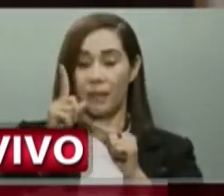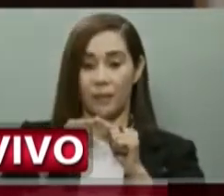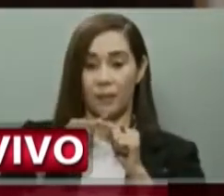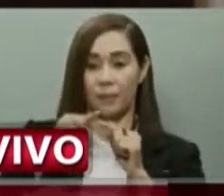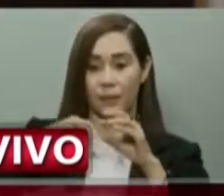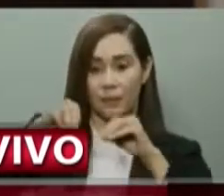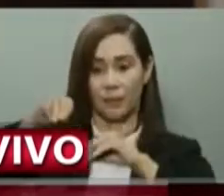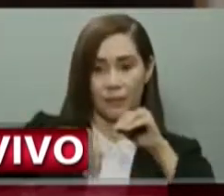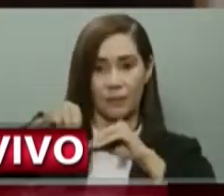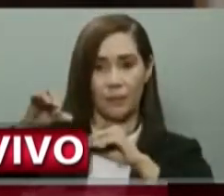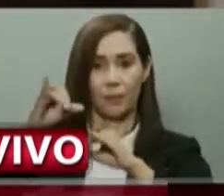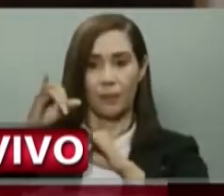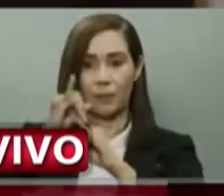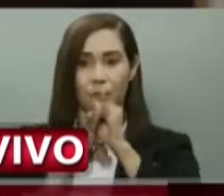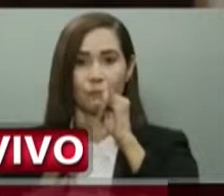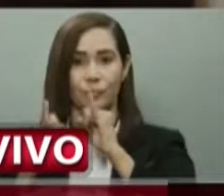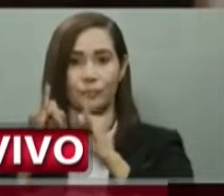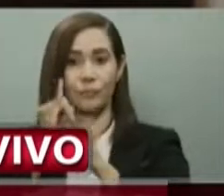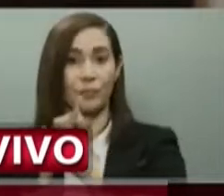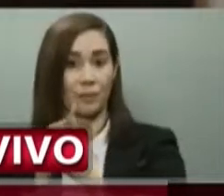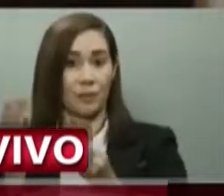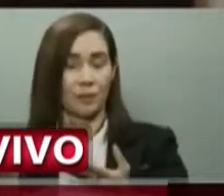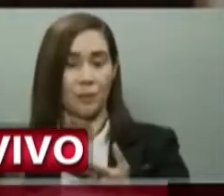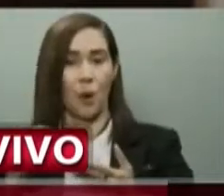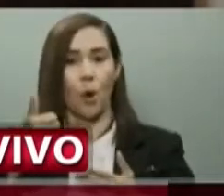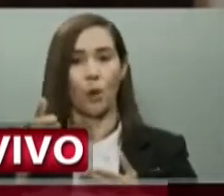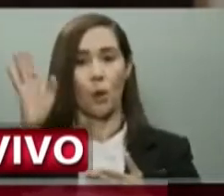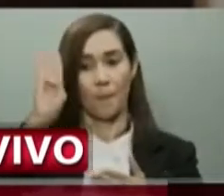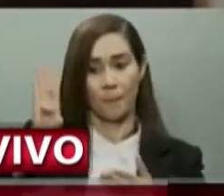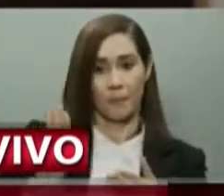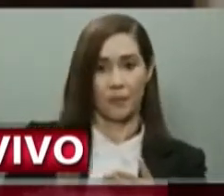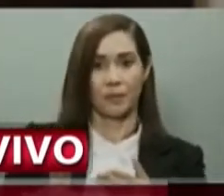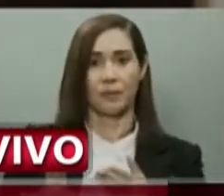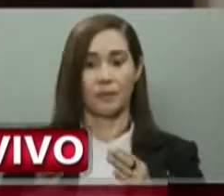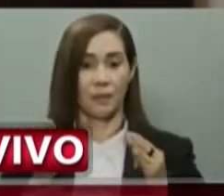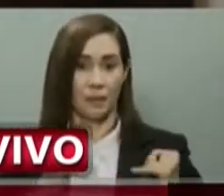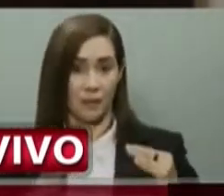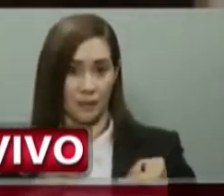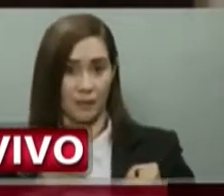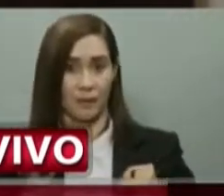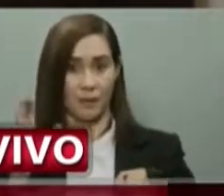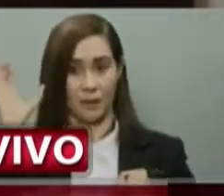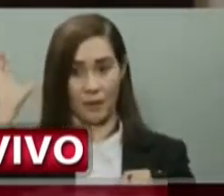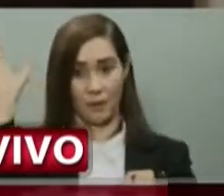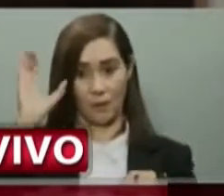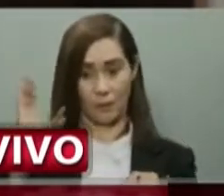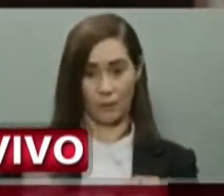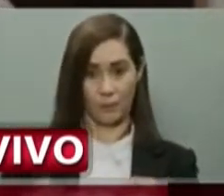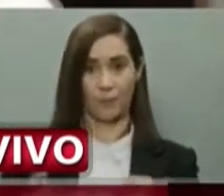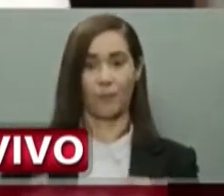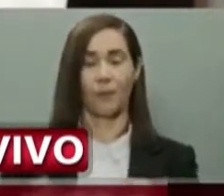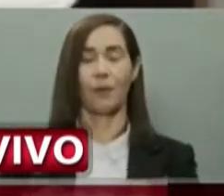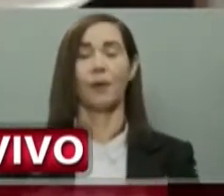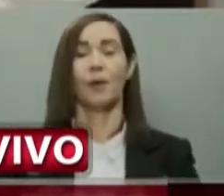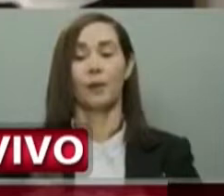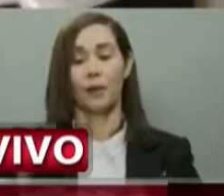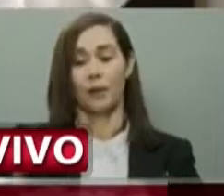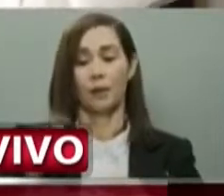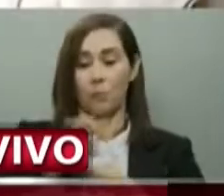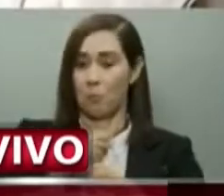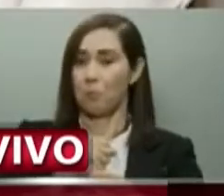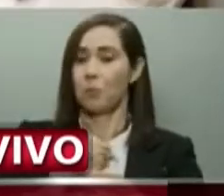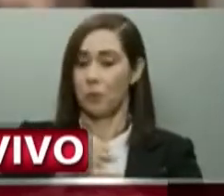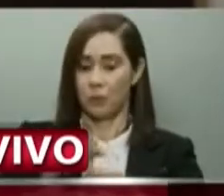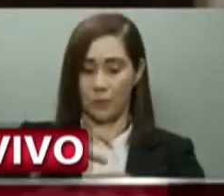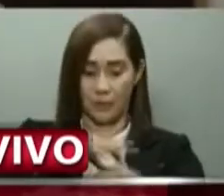Otros países como Brasil, como Argentina, como Colombia, pues tienen producción debido a su cantidad